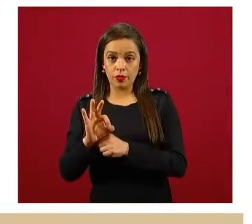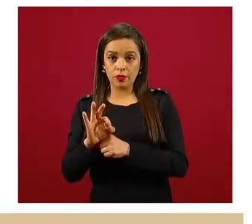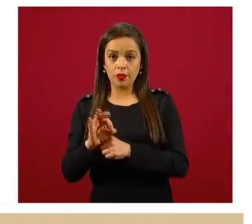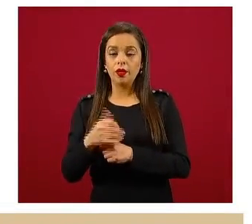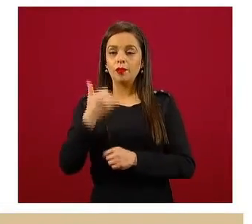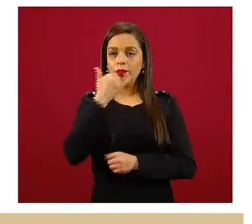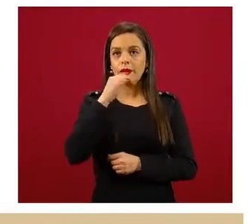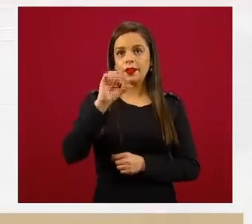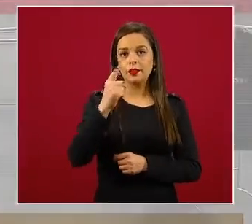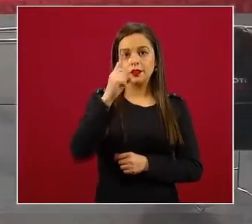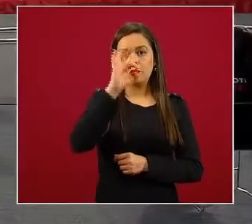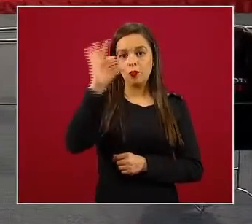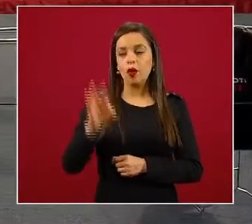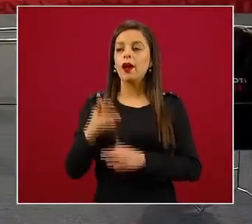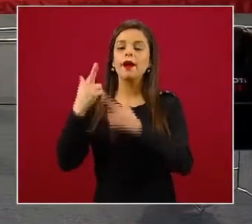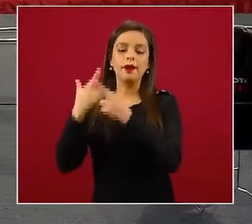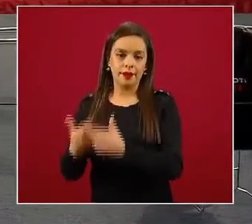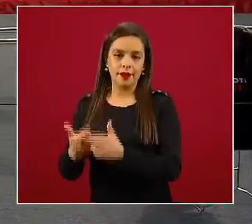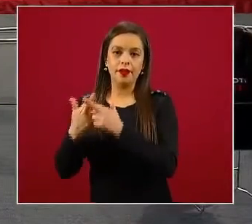61% aún disponible.